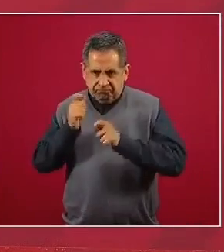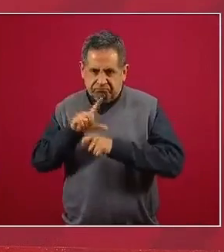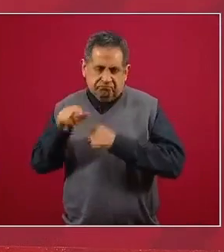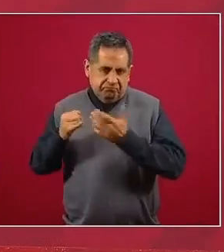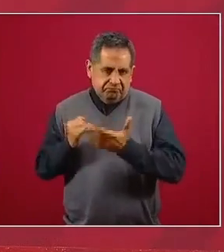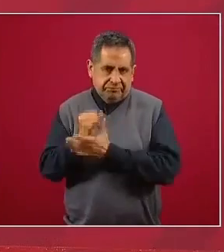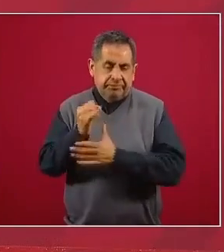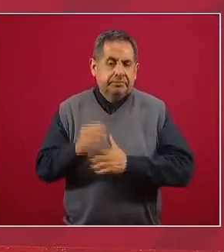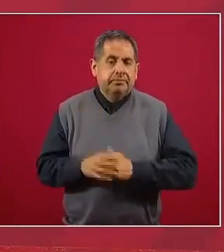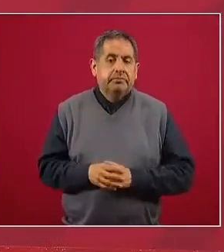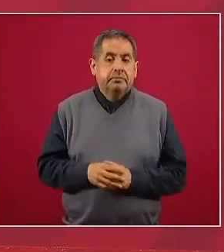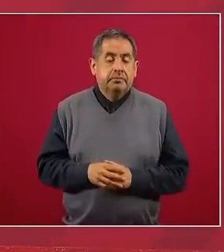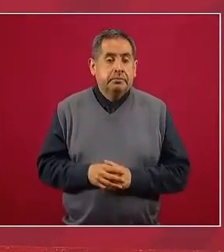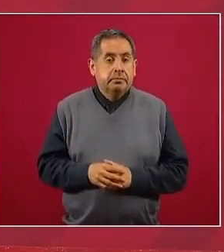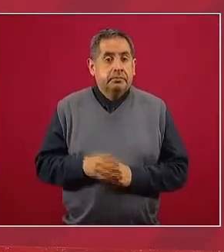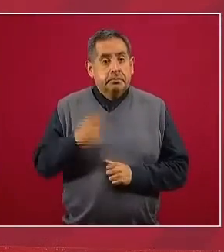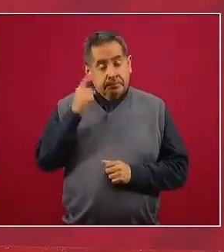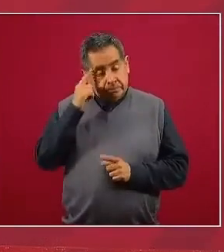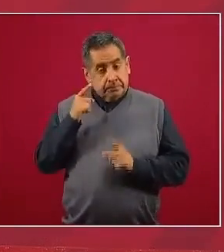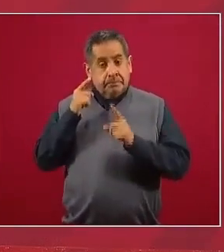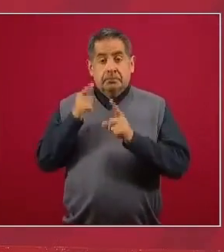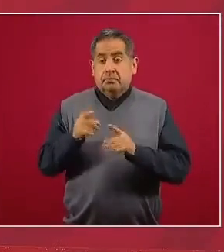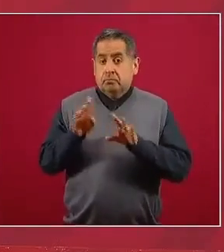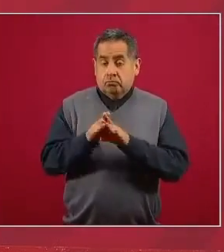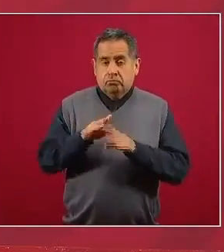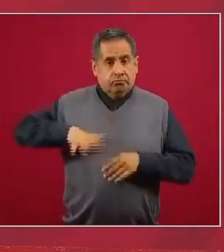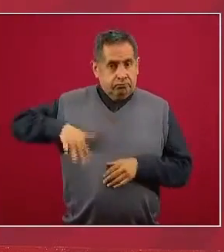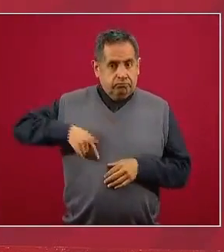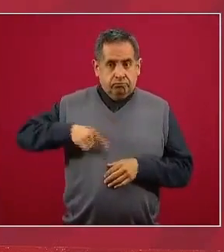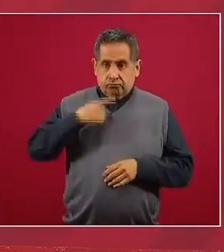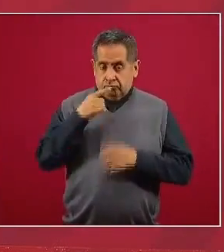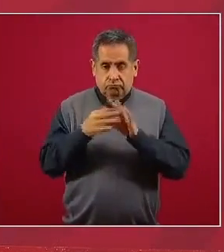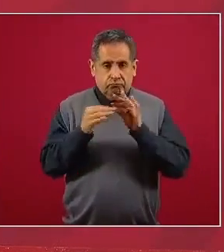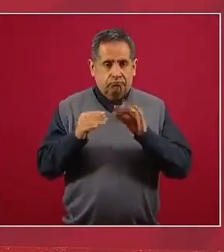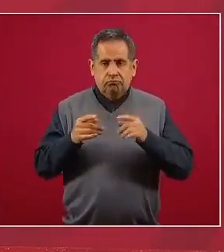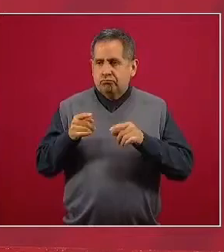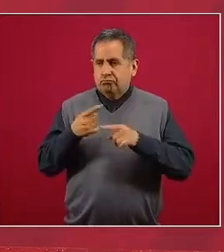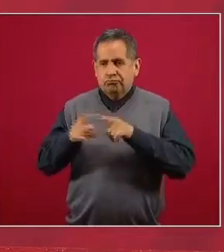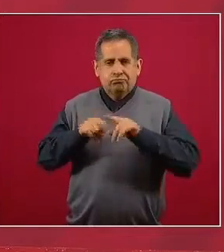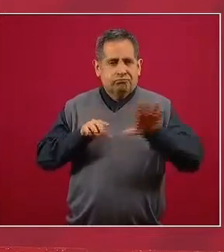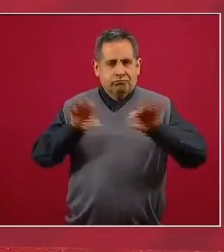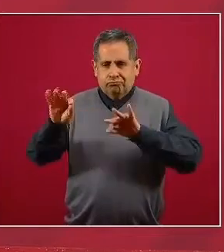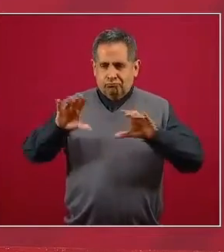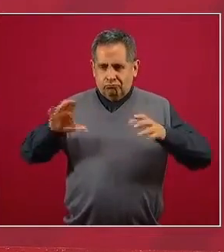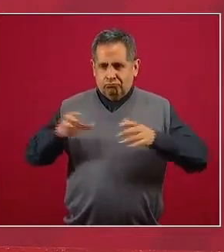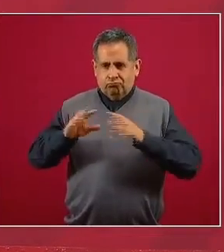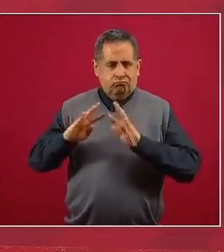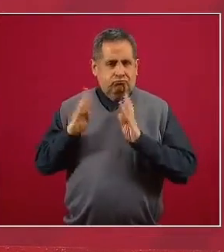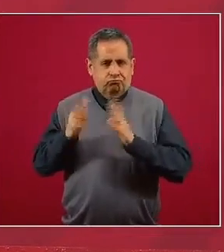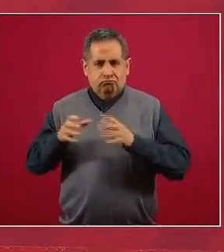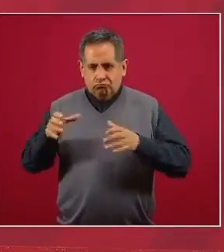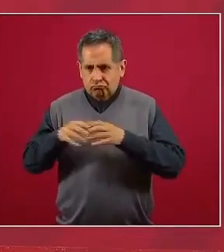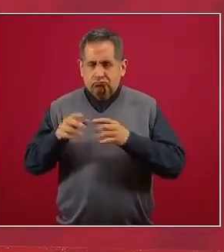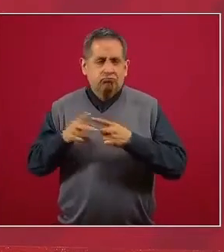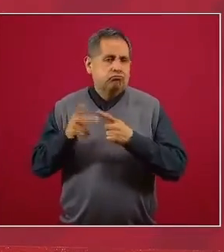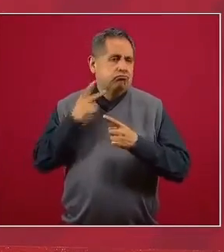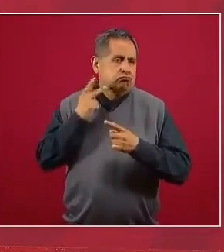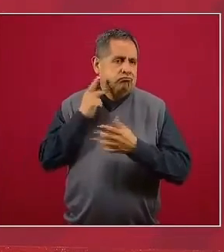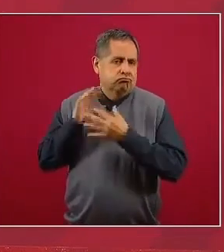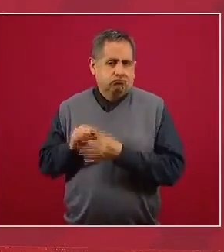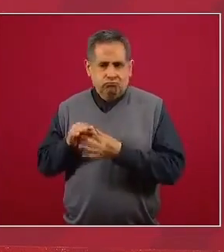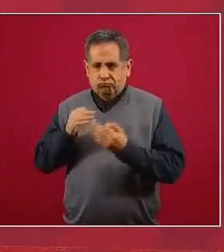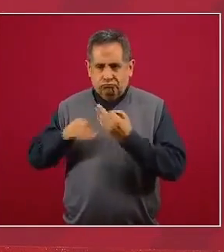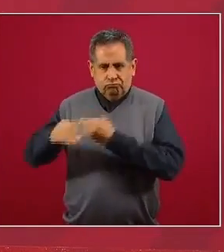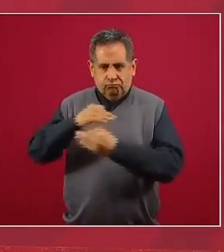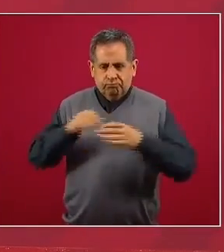definirlo. Para lograrlo, además de lo que ya comenté, de este grupo especializado de política pública